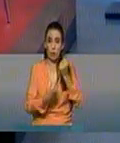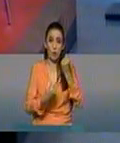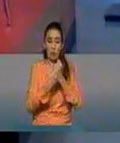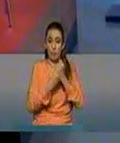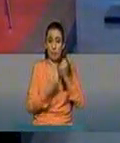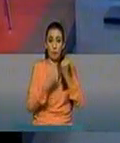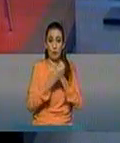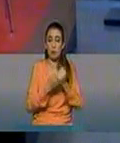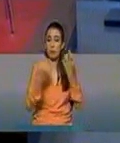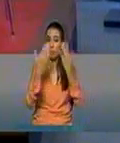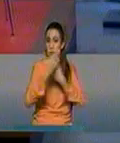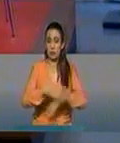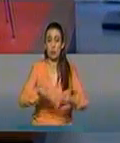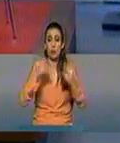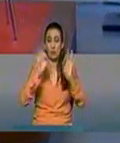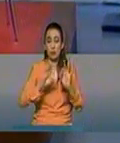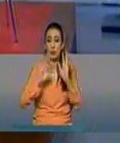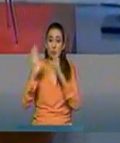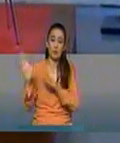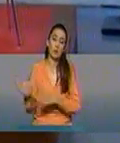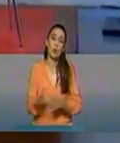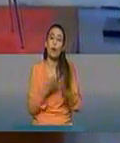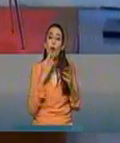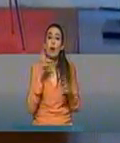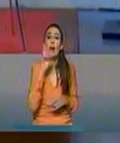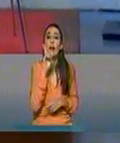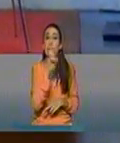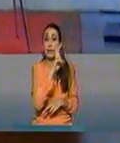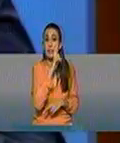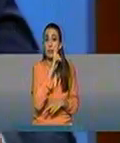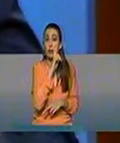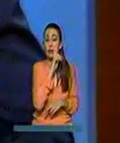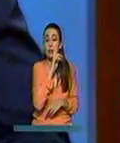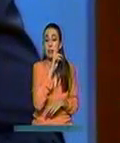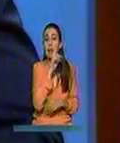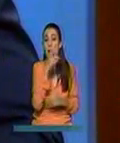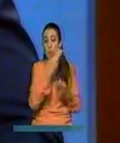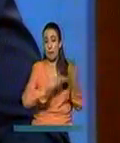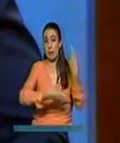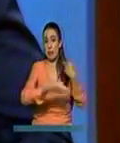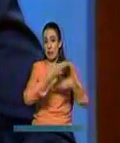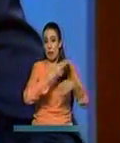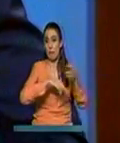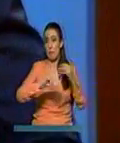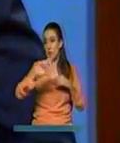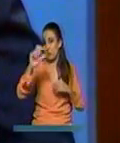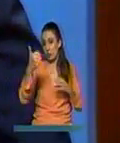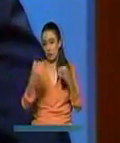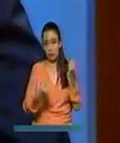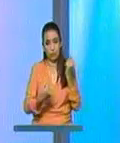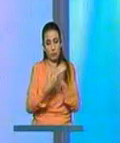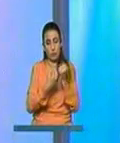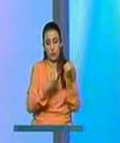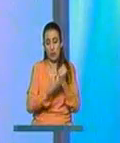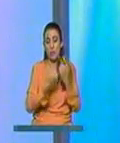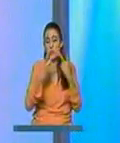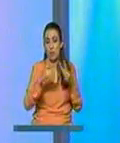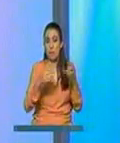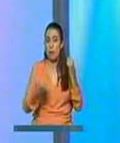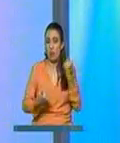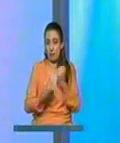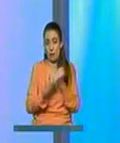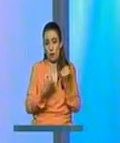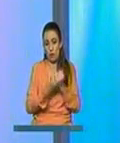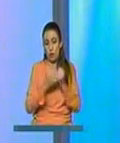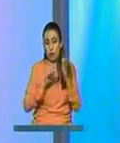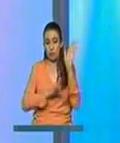nosotros. Tú puedes ver que en nuestros restaurantes vendemos productos de los otros y nos apoyamos en ese sentido. Y es una forma también de garantizar